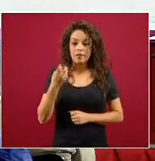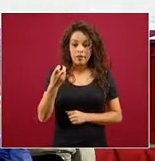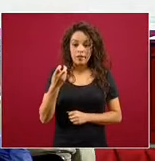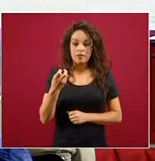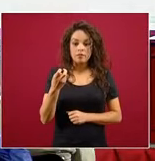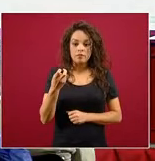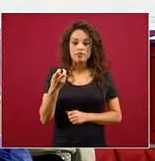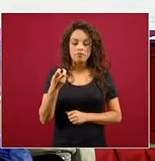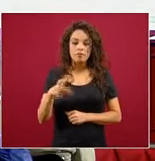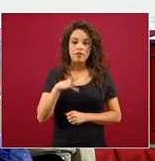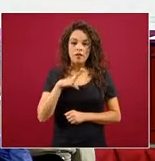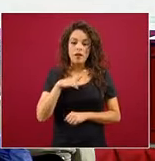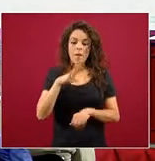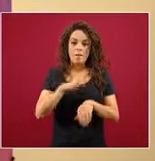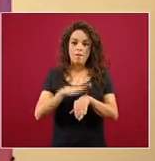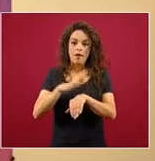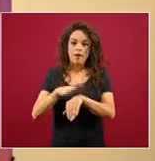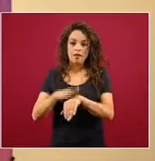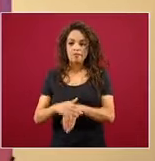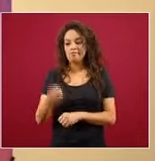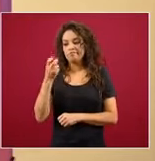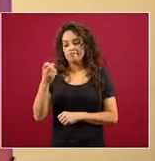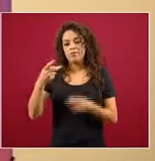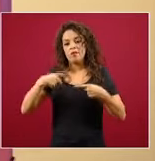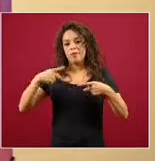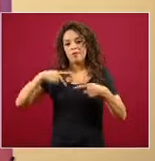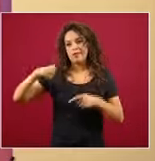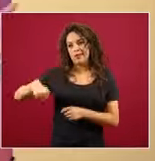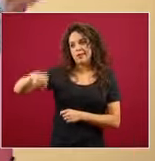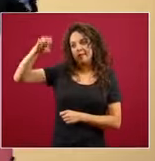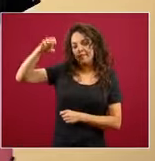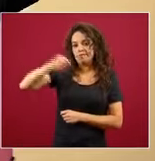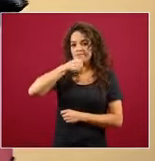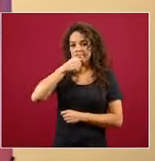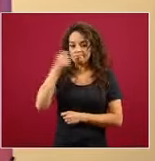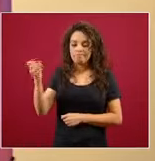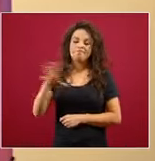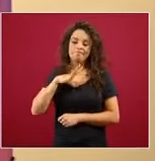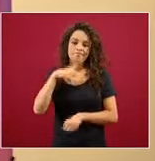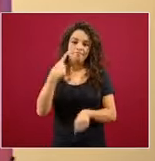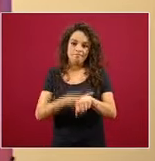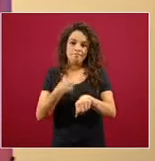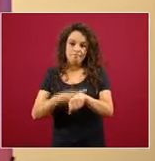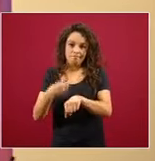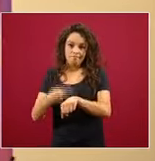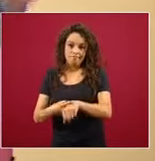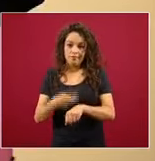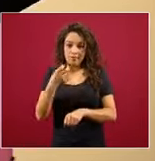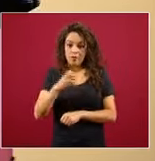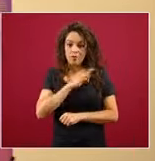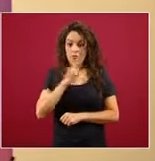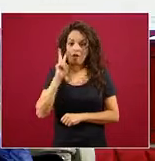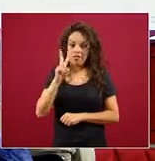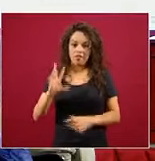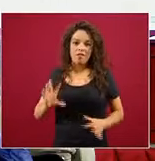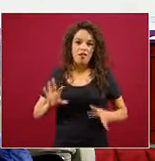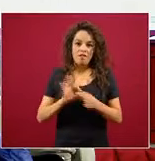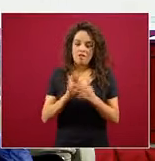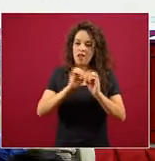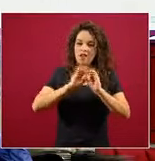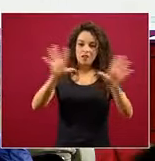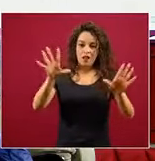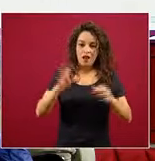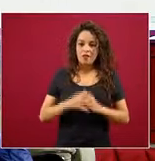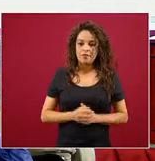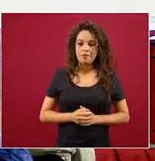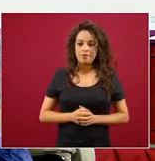mayor prevalencia precisamente en estos grupos. Entonces, al asociarlas, podemos ver un poco esta tendencia. No así, por ejemplo, la